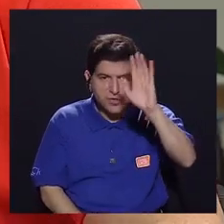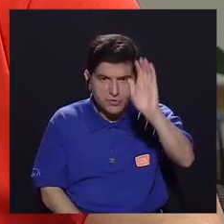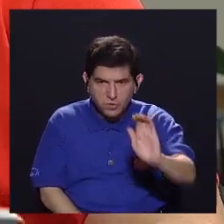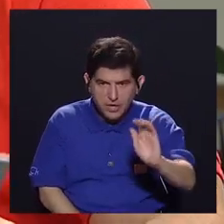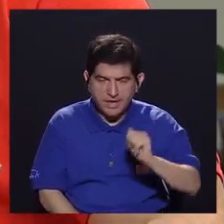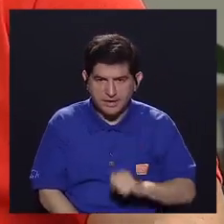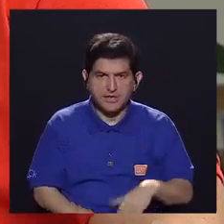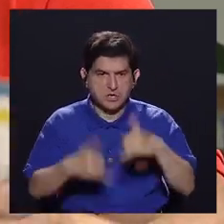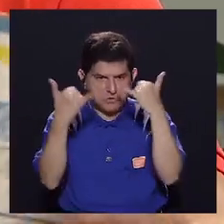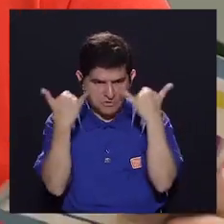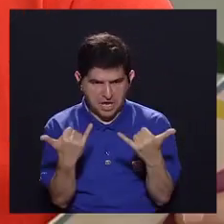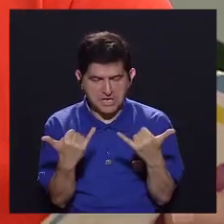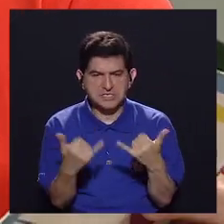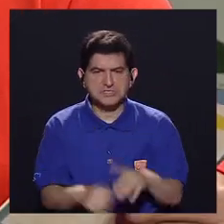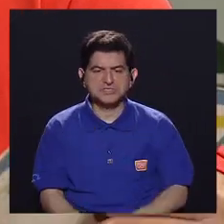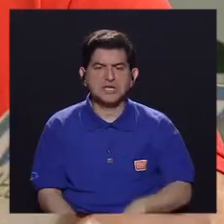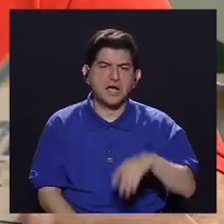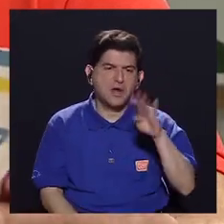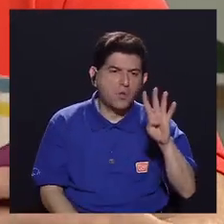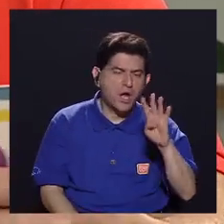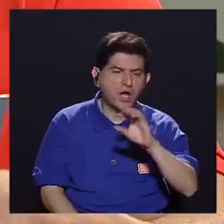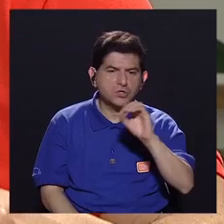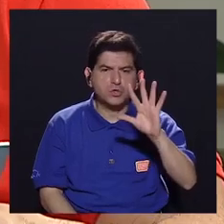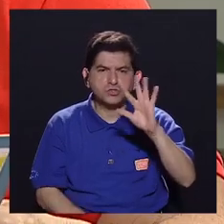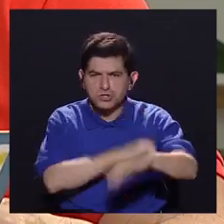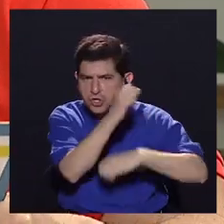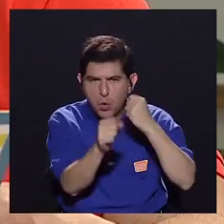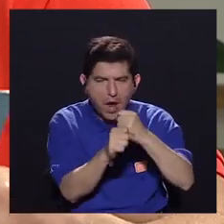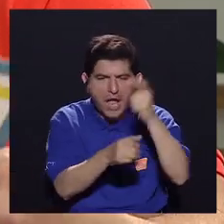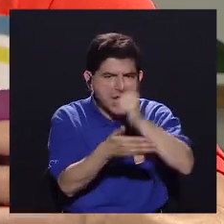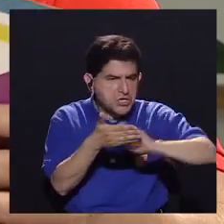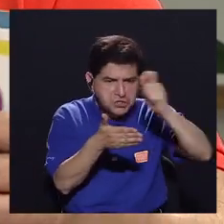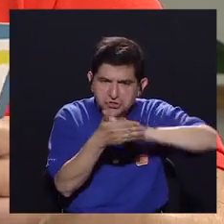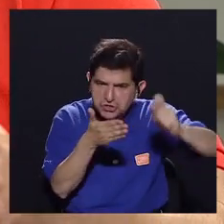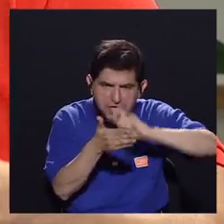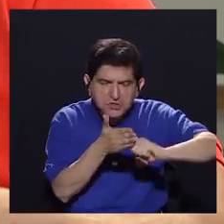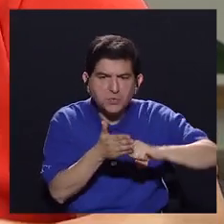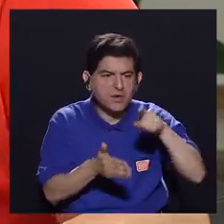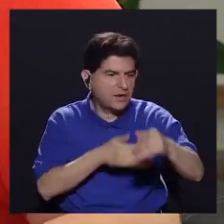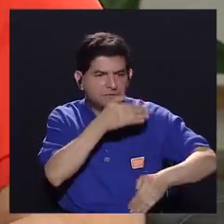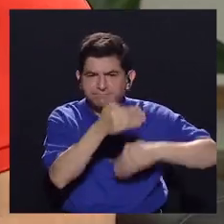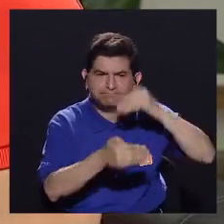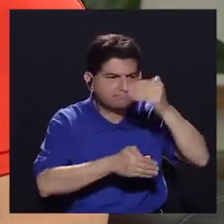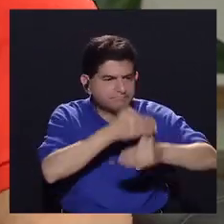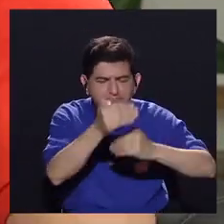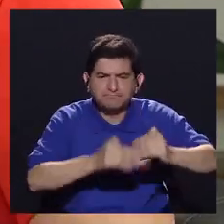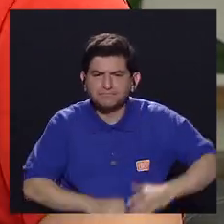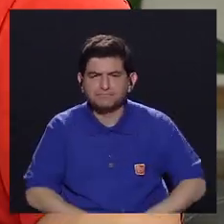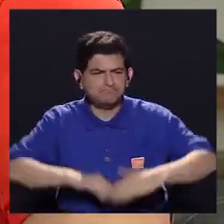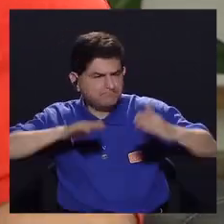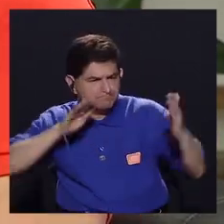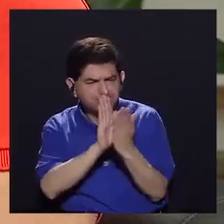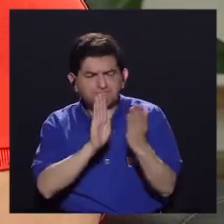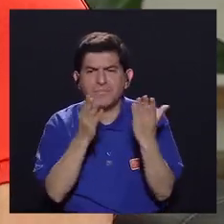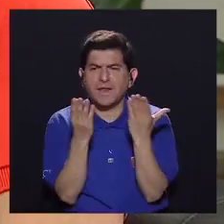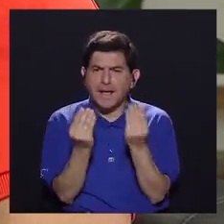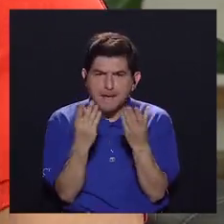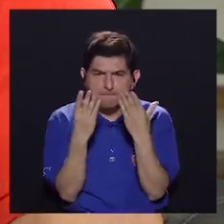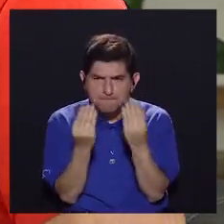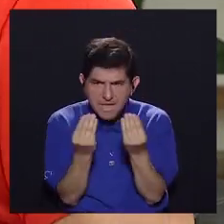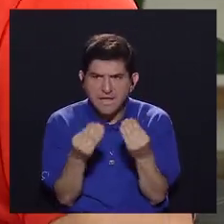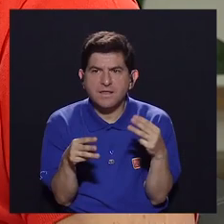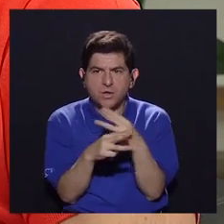ante un chico, una chica que ya ha pasado por 4 o 5 años de escuela y que ha venido con este proceso de resistencia y